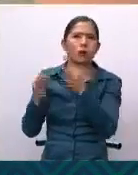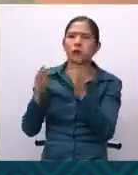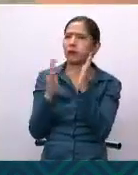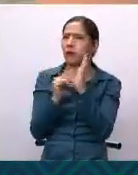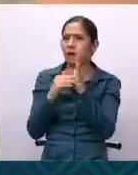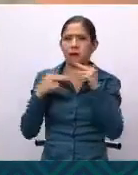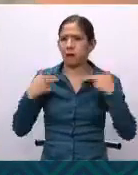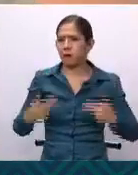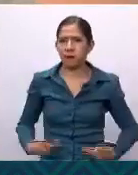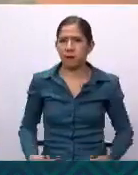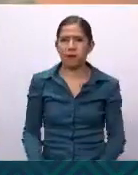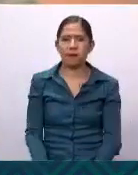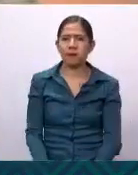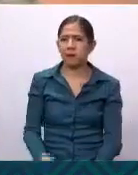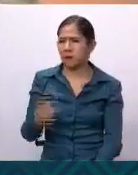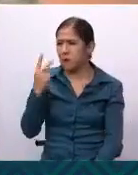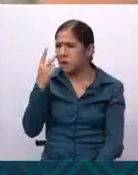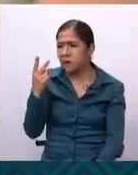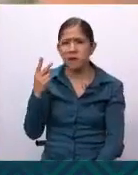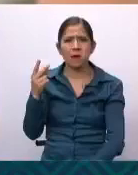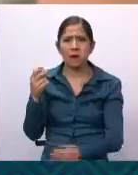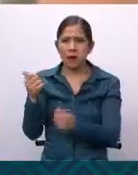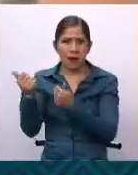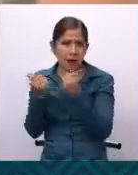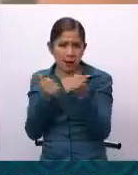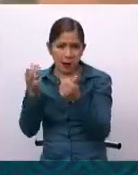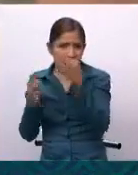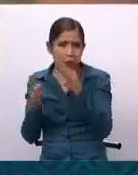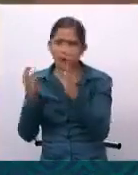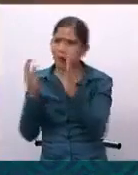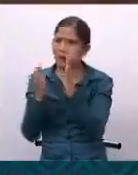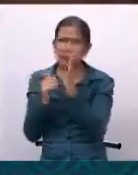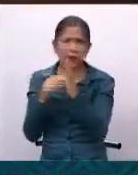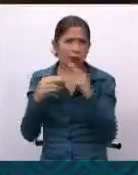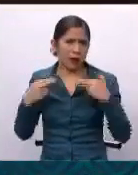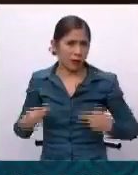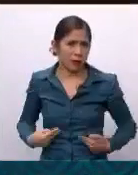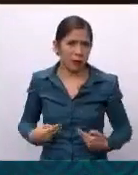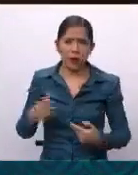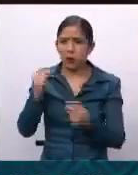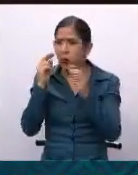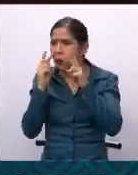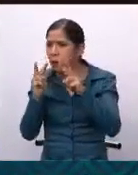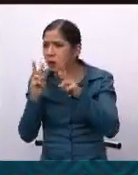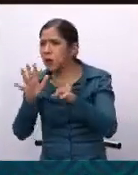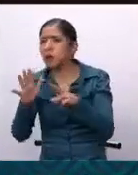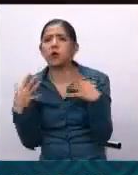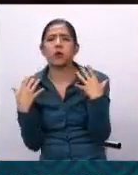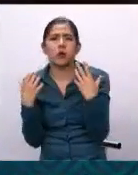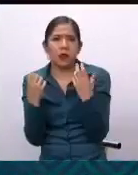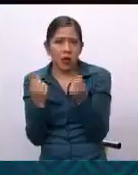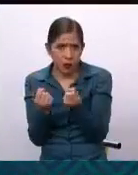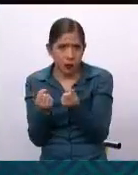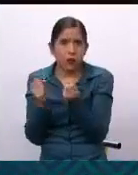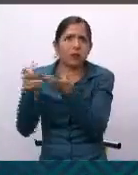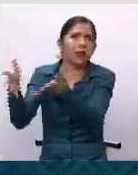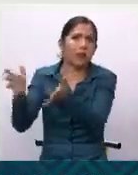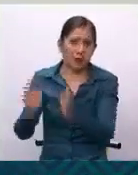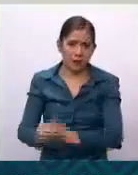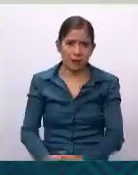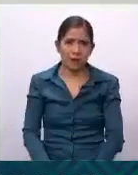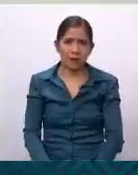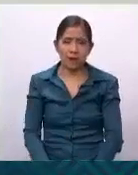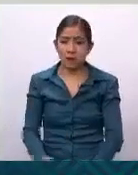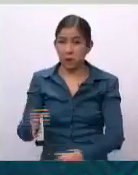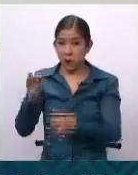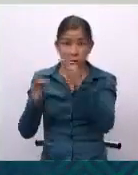Lima cuestionó la falta de humanidad en la administración de justicia, que no veló por el estado de salud de la exautoridad. Que no ha tomado las